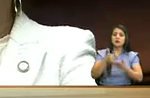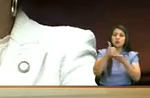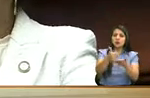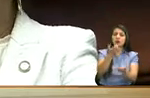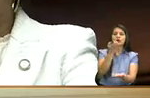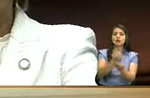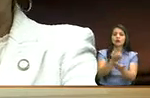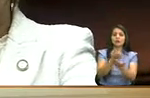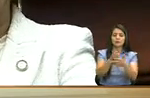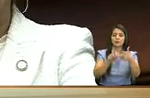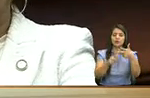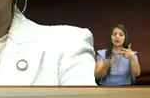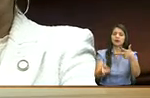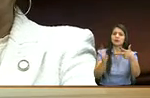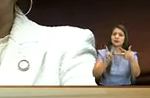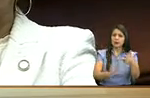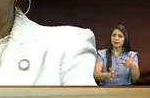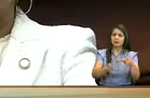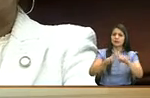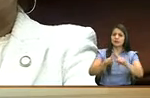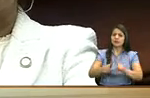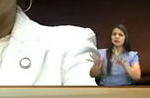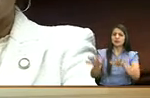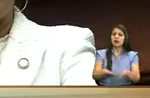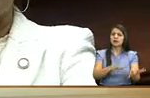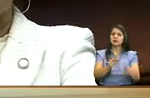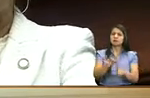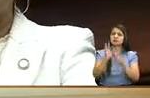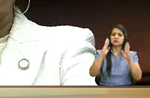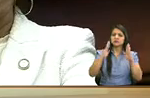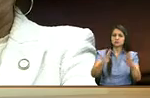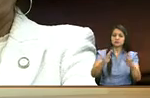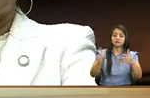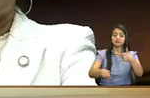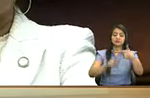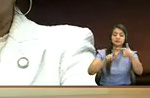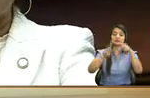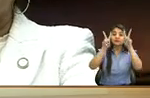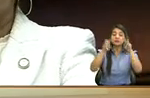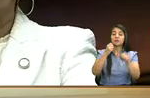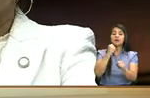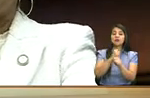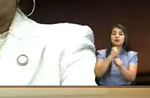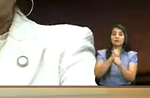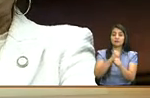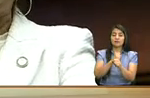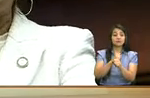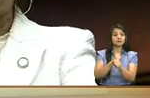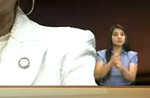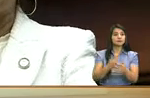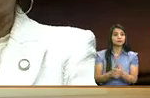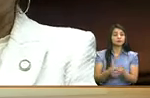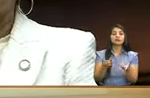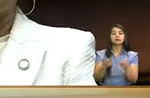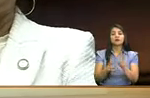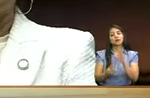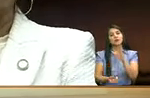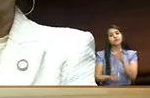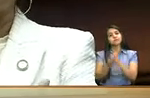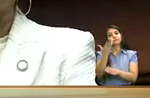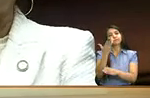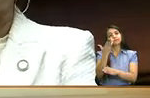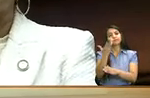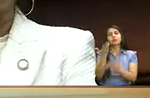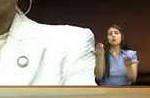y acciones afirmativas. Sobre lo laboral, abordamos la acreditación de